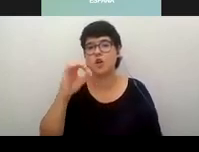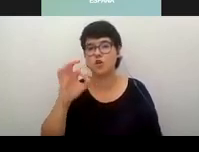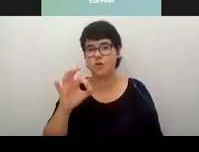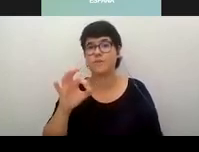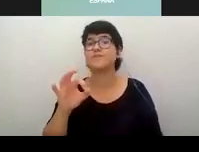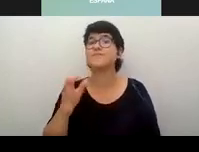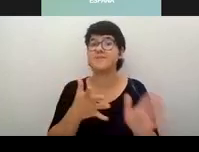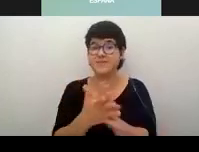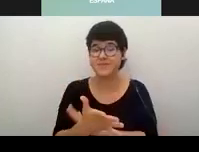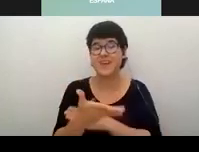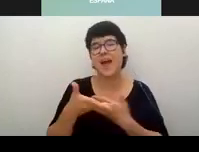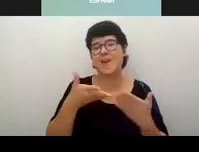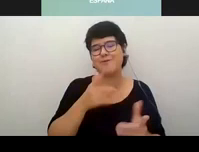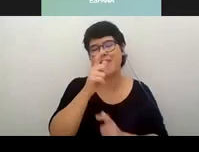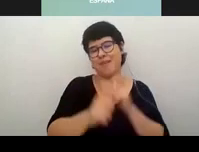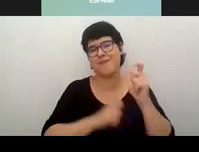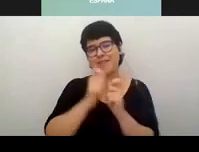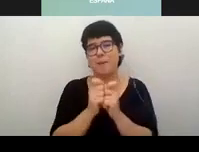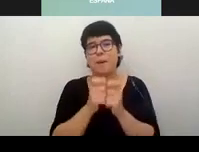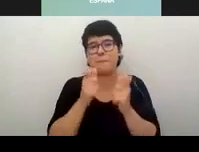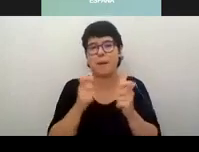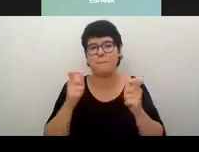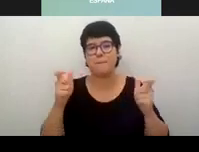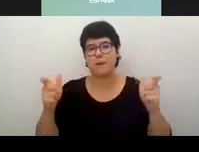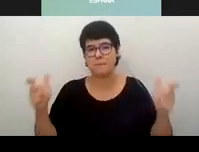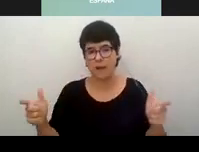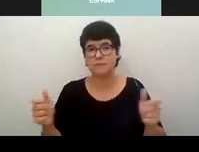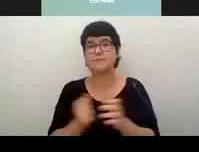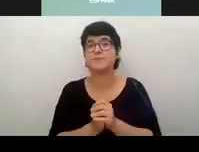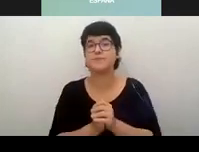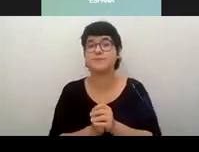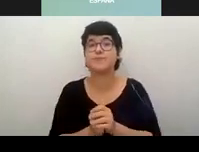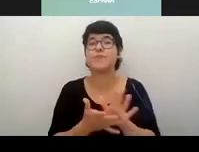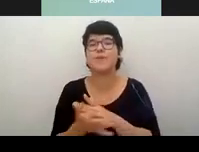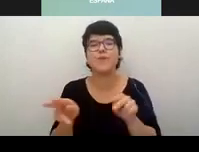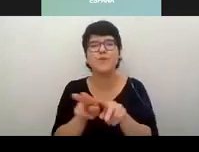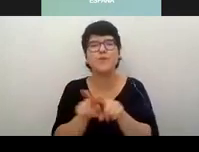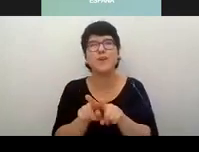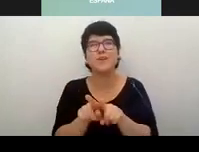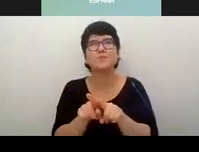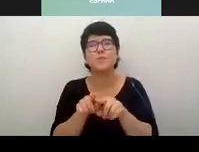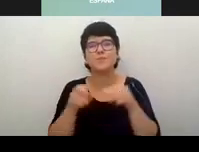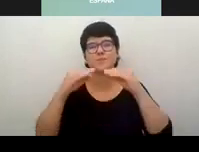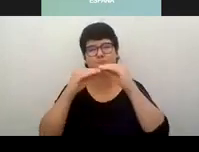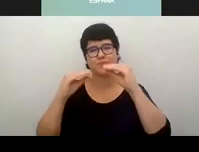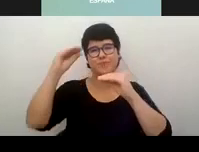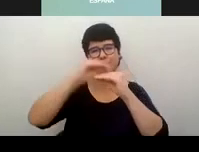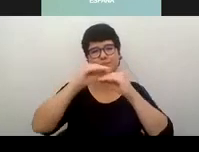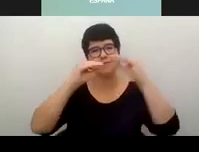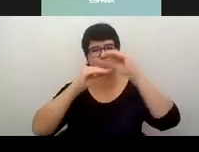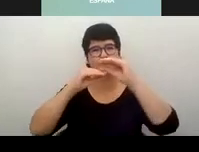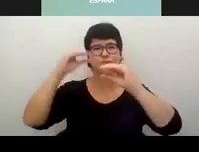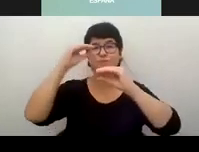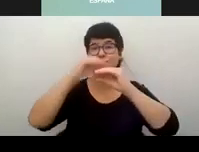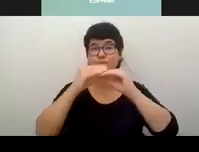bacterias a proliferar. Los ácidos grasos de cadena corta, como os decía, son como pequeños ladrillitos que hacen que cuando hay una hendidura a nivel de la mucosa,